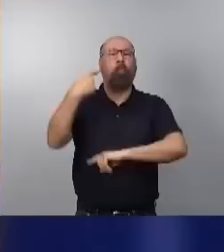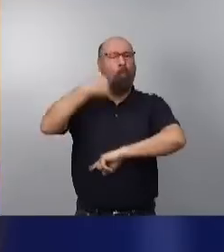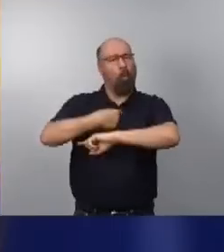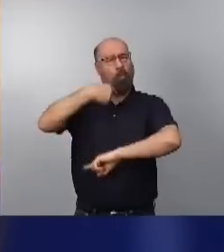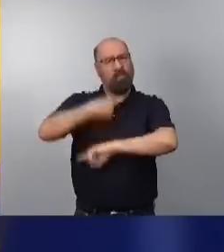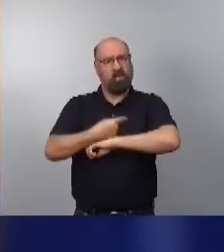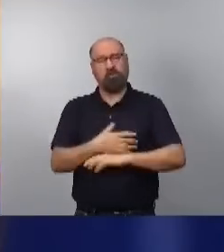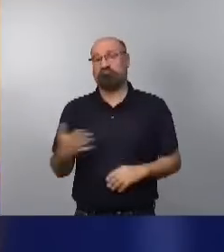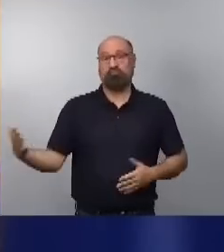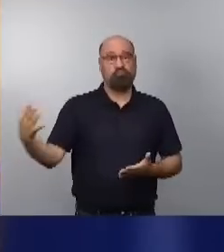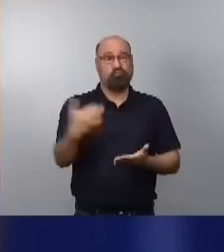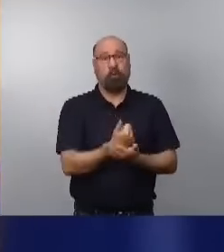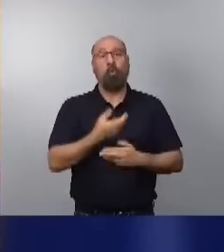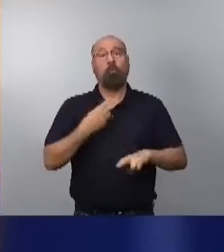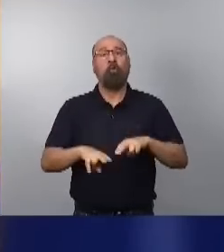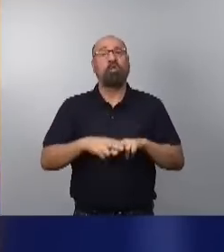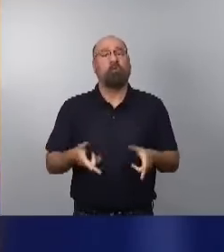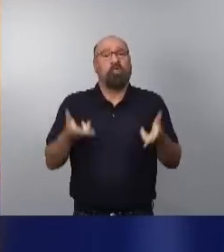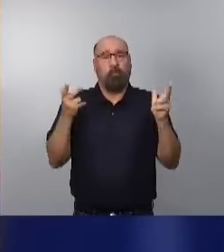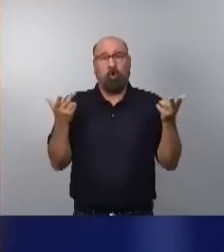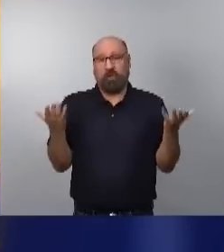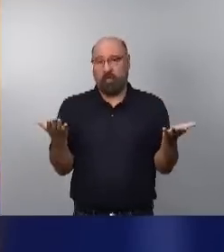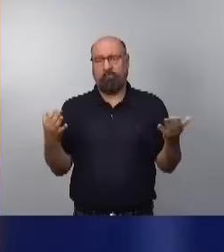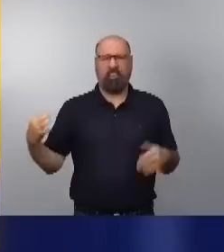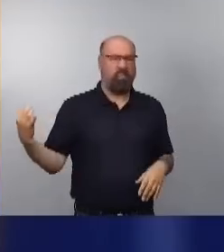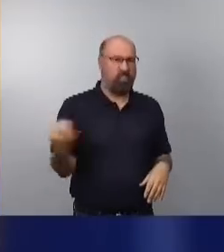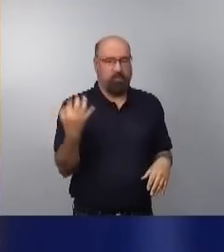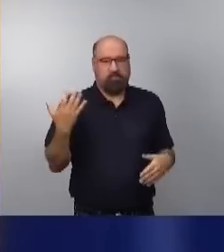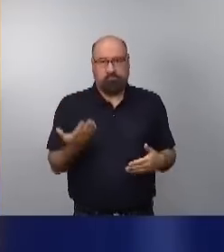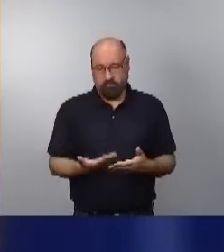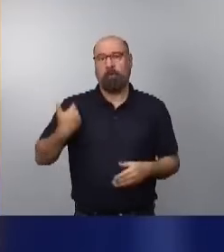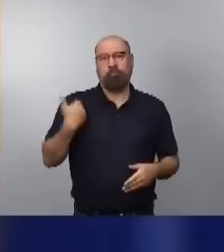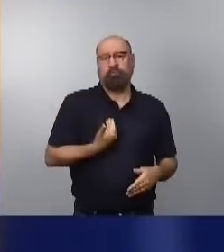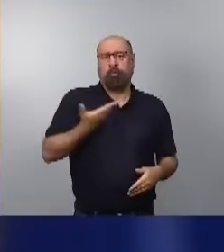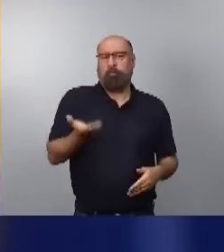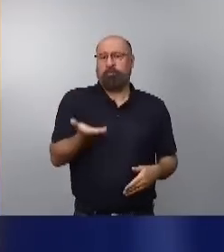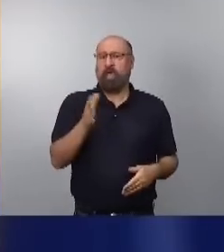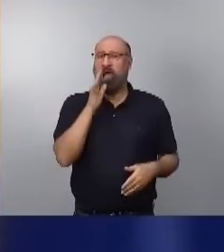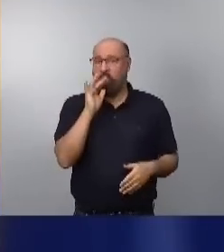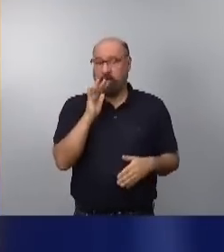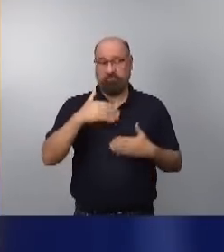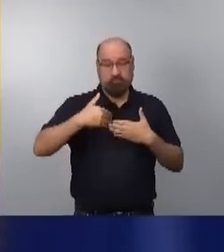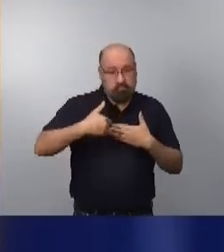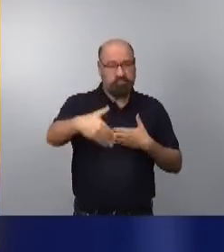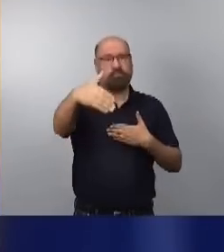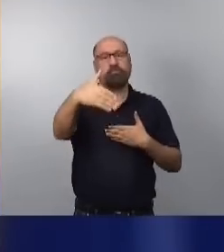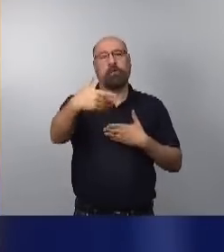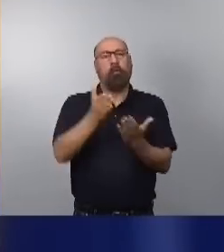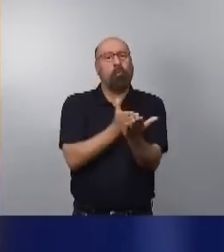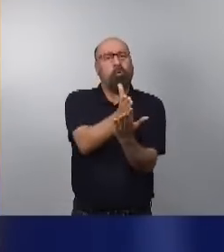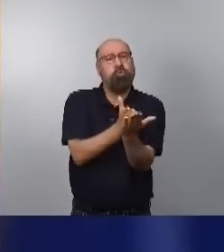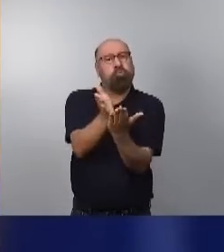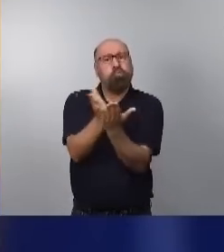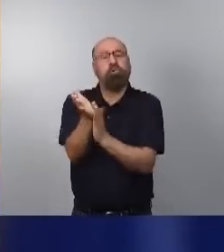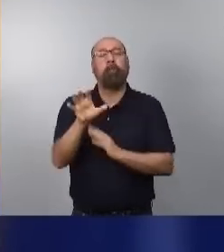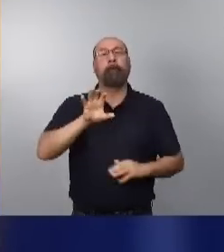demócrata, porque, insisto, lo que está en juego es muy importante. Tenemos que clarificar cuál es la dirección que toma el país durante los próximos